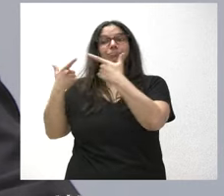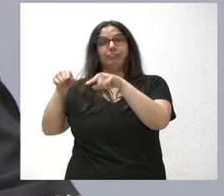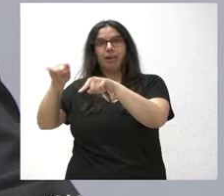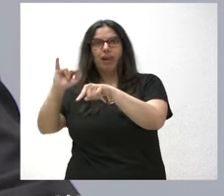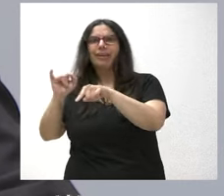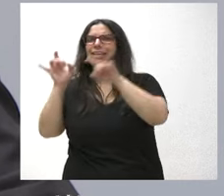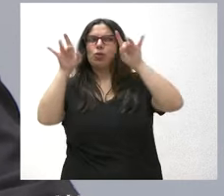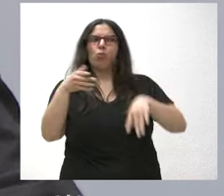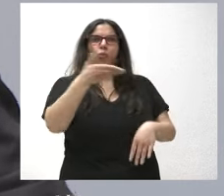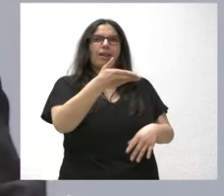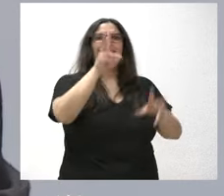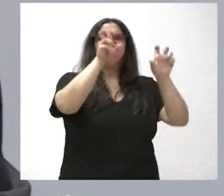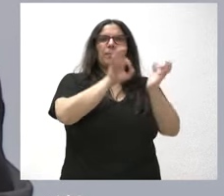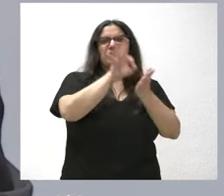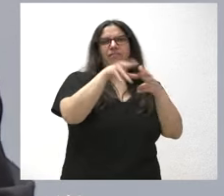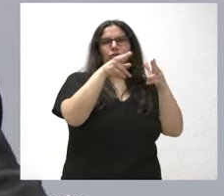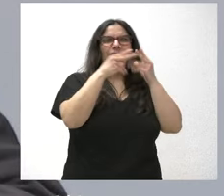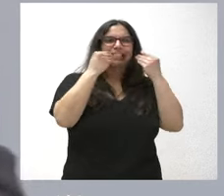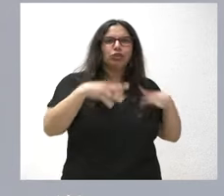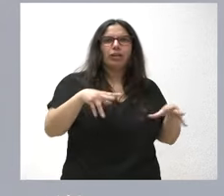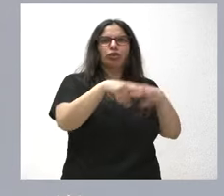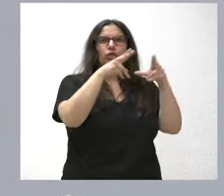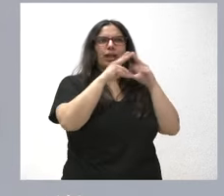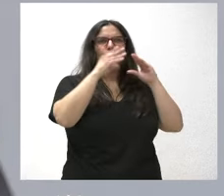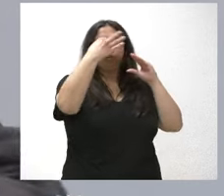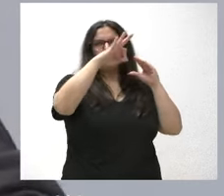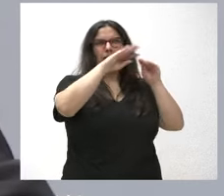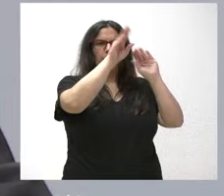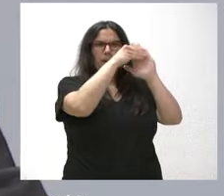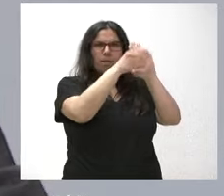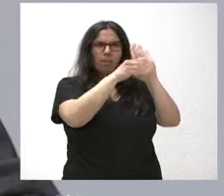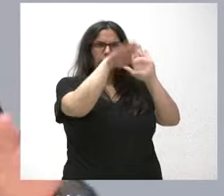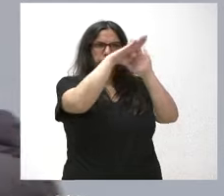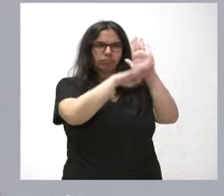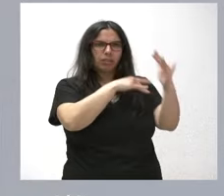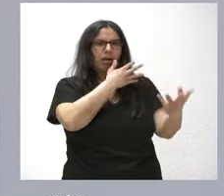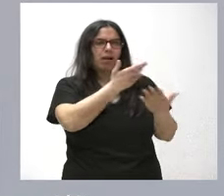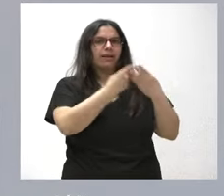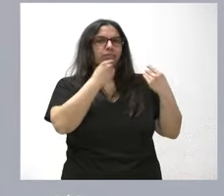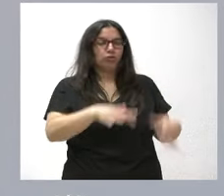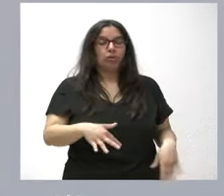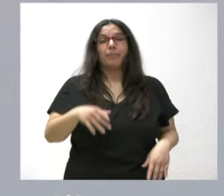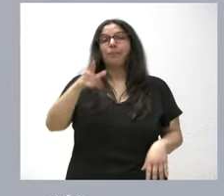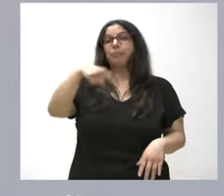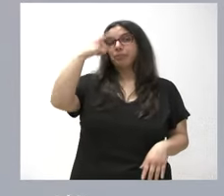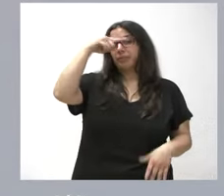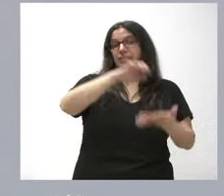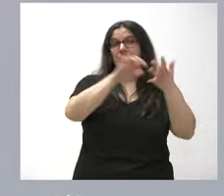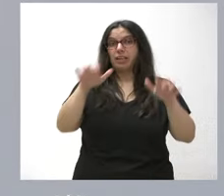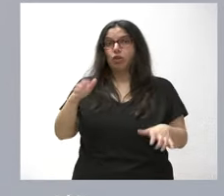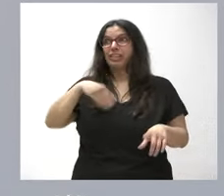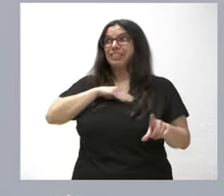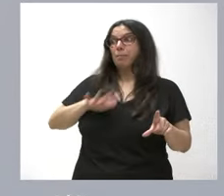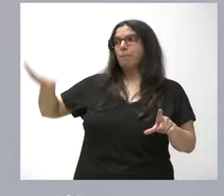de servicios sociales, de una historia social única. Castilla y León, saben ustedes que es una referencia dentro de España en varias actividades de servicios